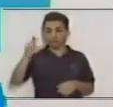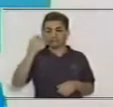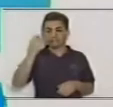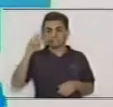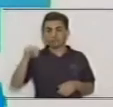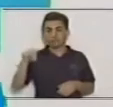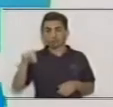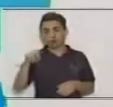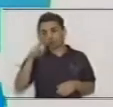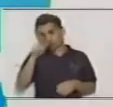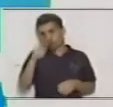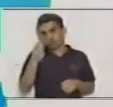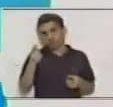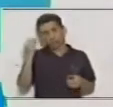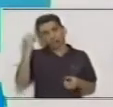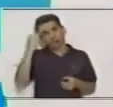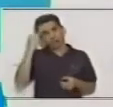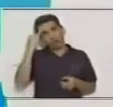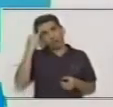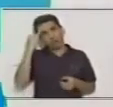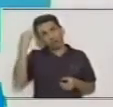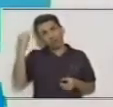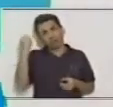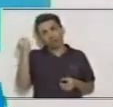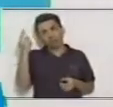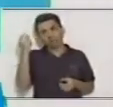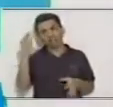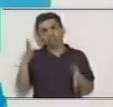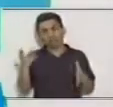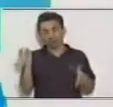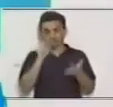Muy bien, usen sus palabras, su propio lenguaje.